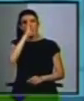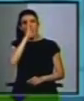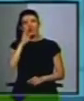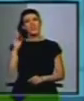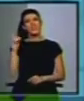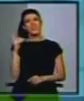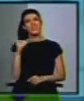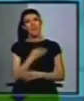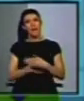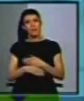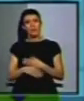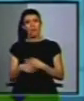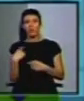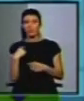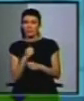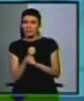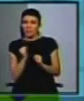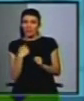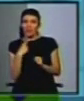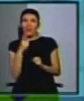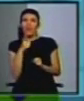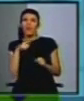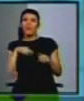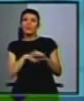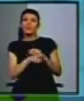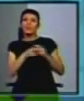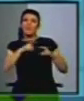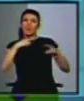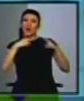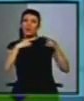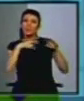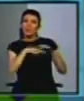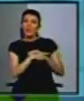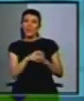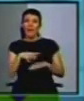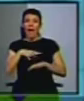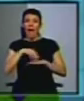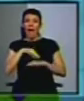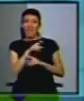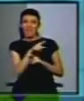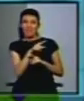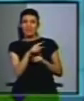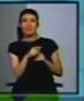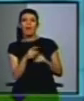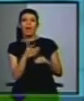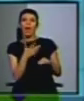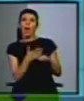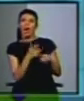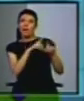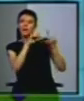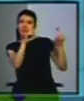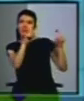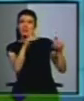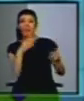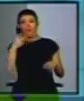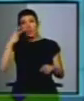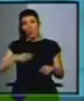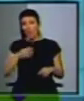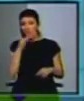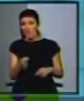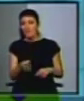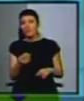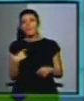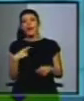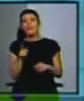el insólito letrero que se puede leer en una fuente de soda ubicada en Arica. Lo más insólito, su dueño asegura que es para evitar